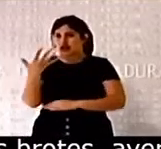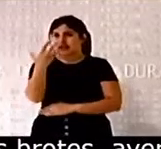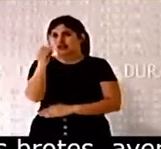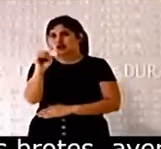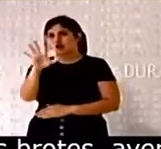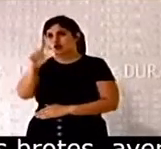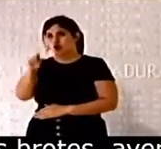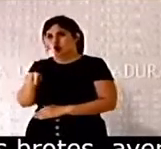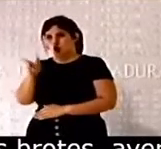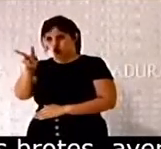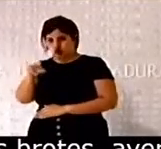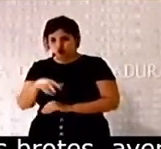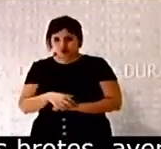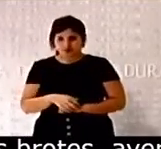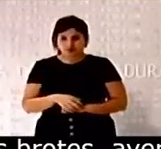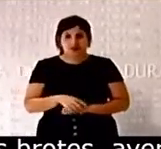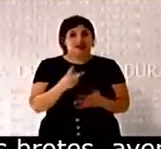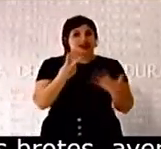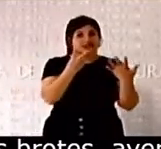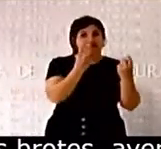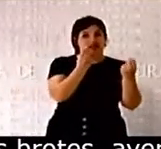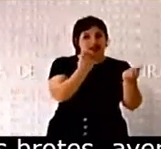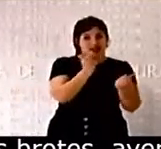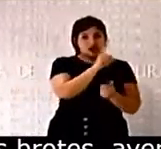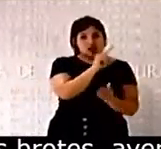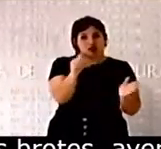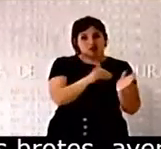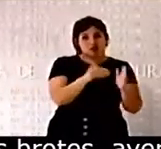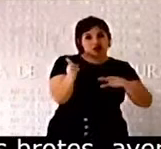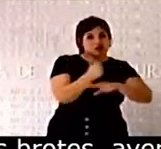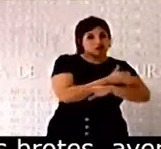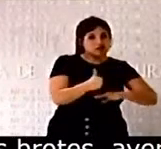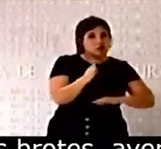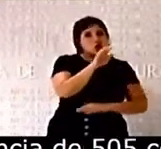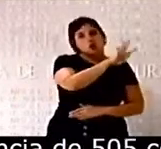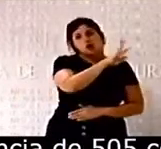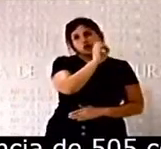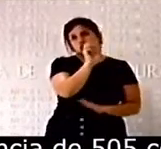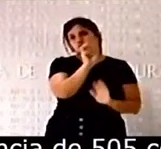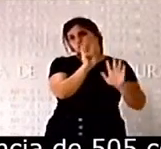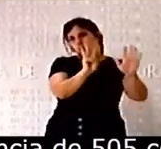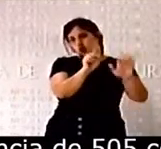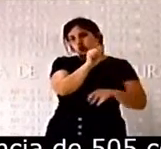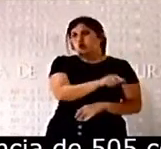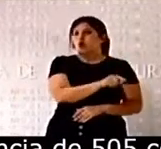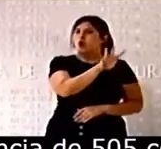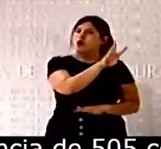días y a los 7 días de 408,47.